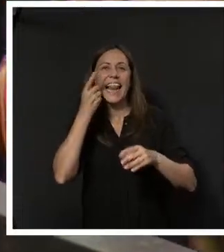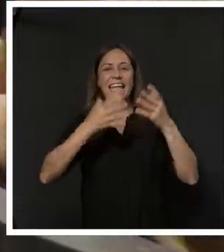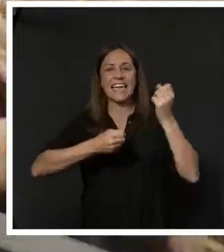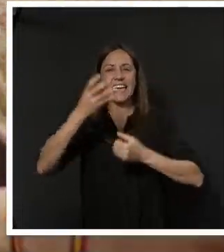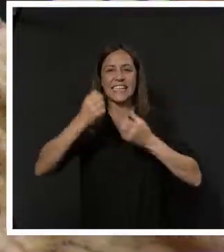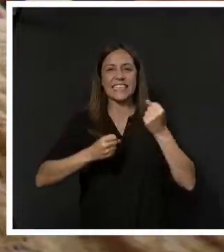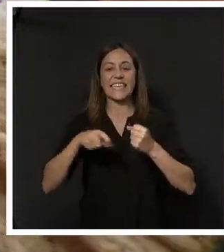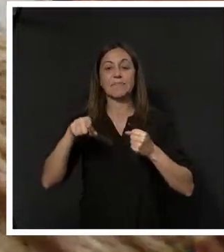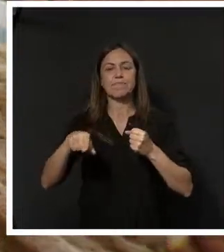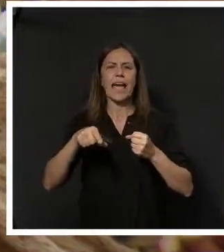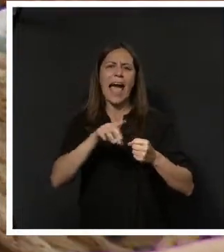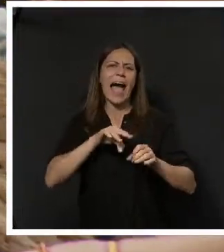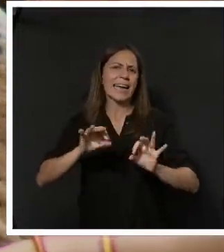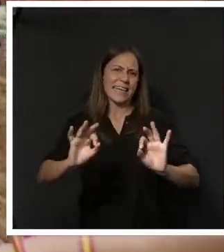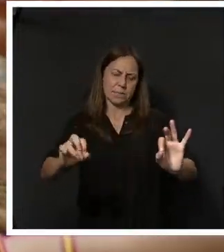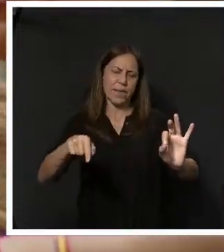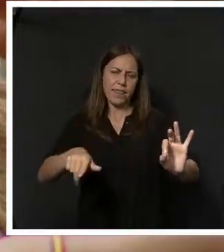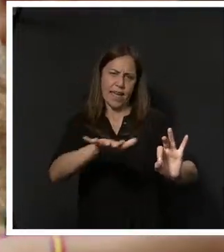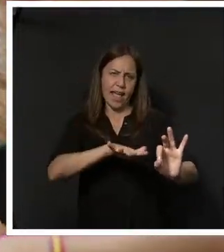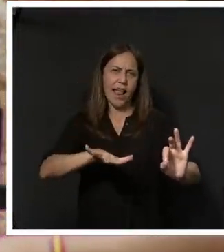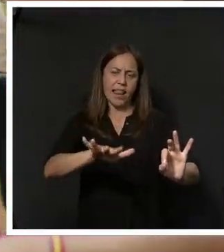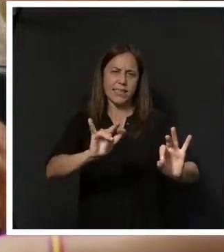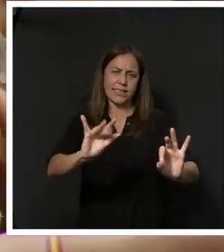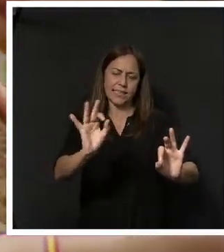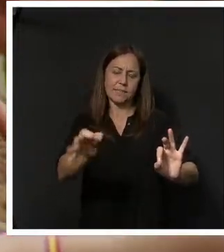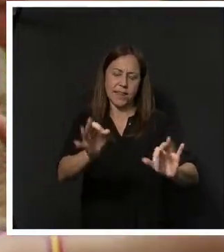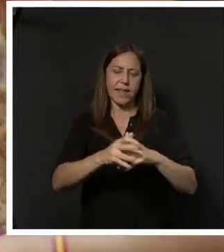Pero vale cualquiera